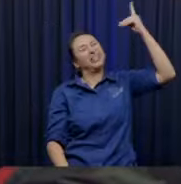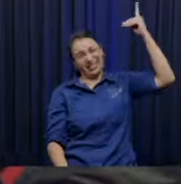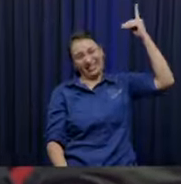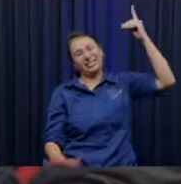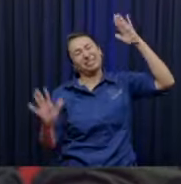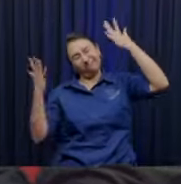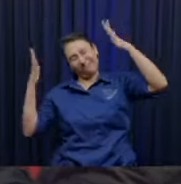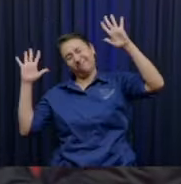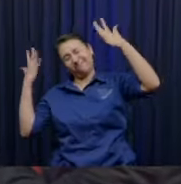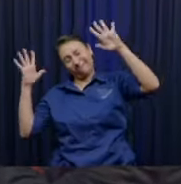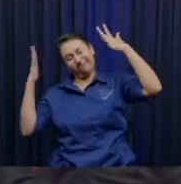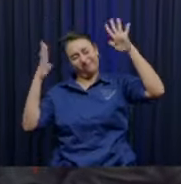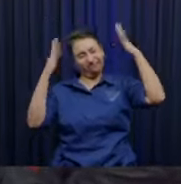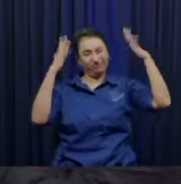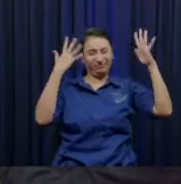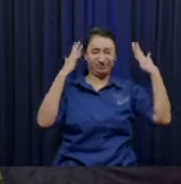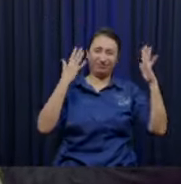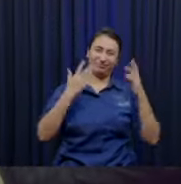Bueno,